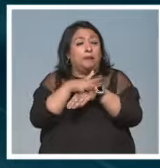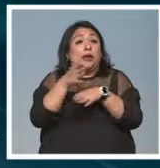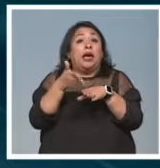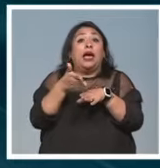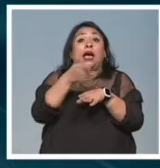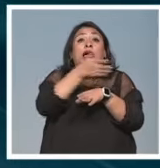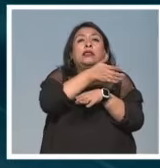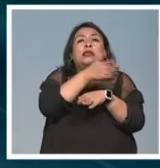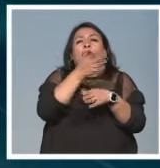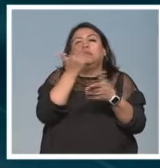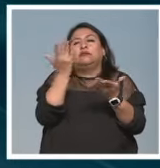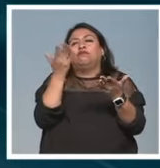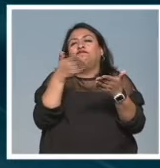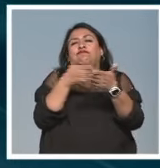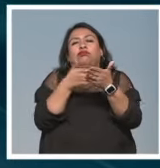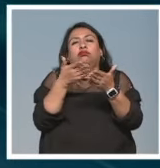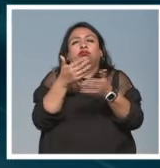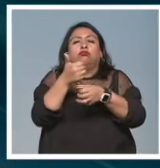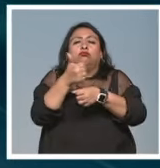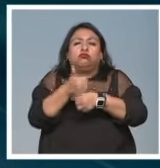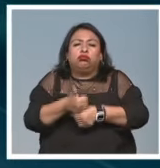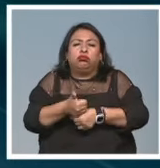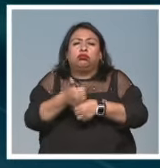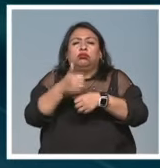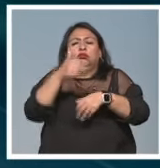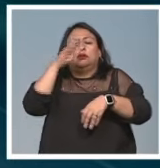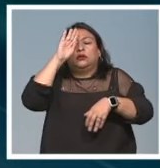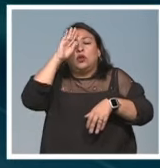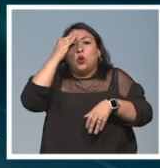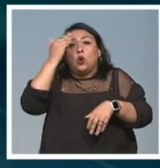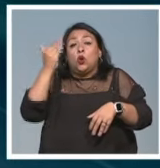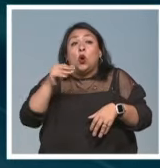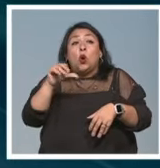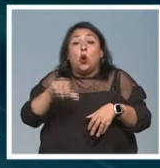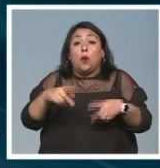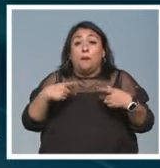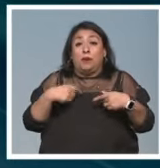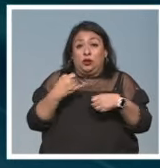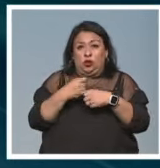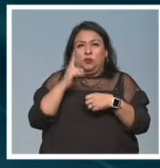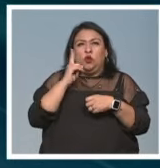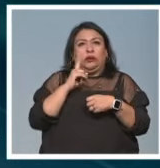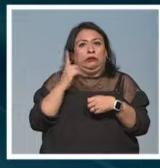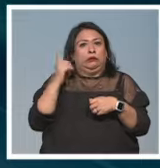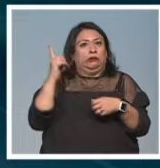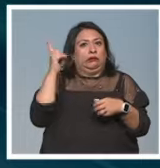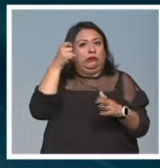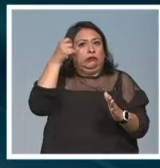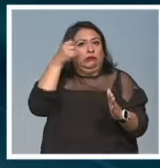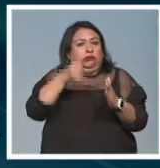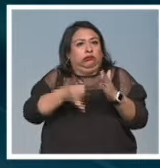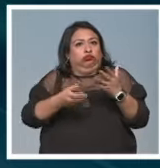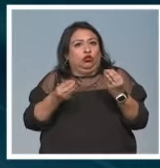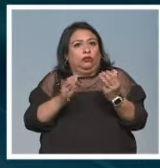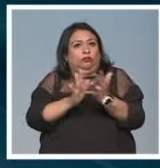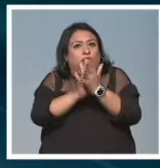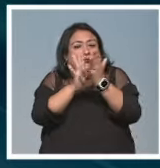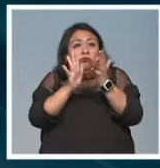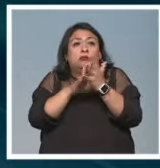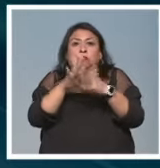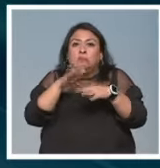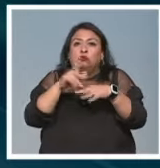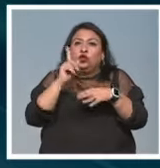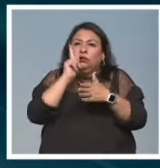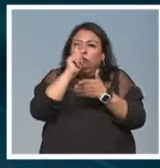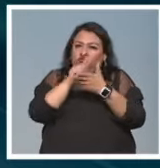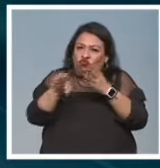Antes eran limitadas a ser víctimas o femme fatale. Hoy los personajes femeninos son más complejos y activos. Además, cada vez más